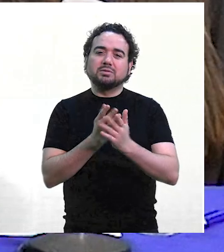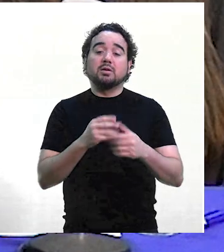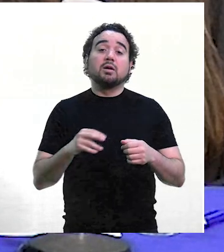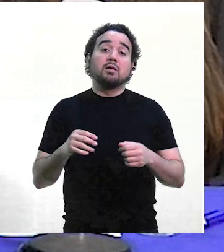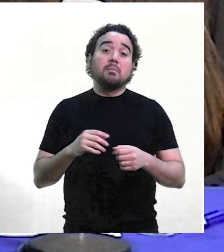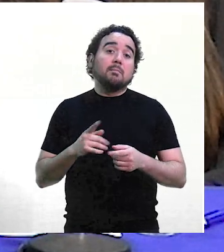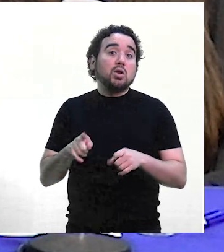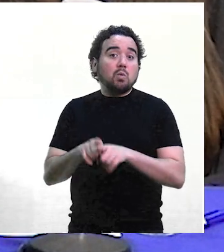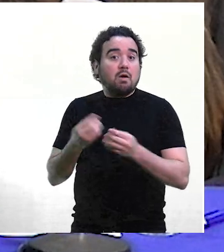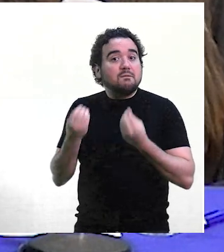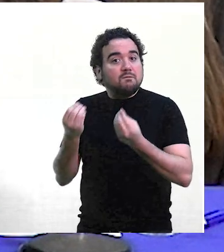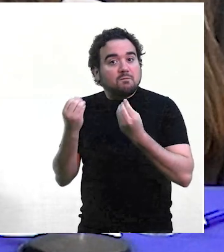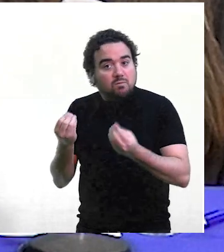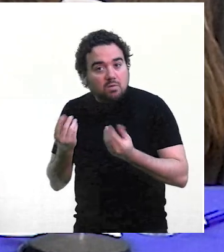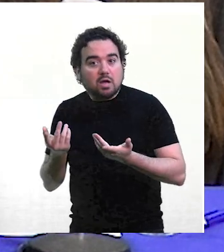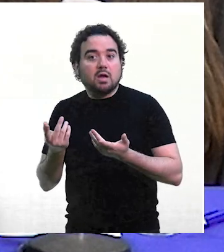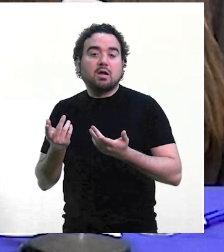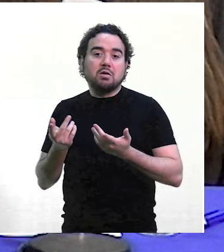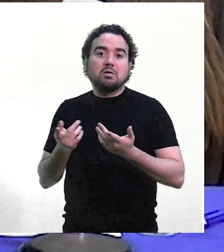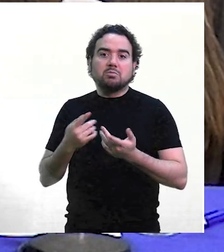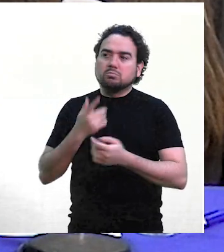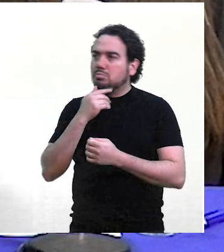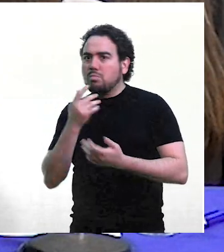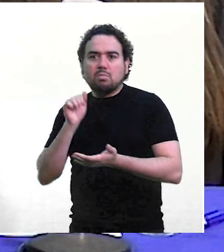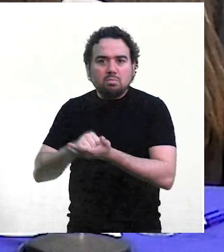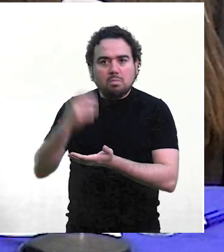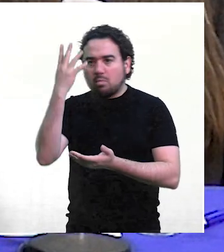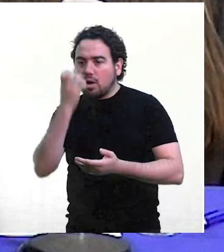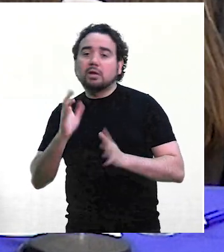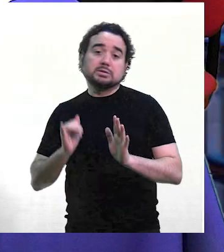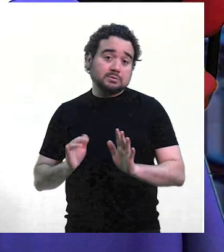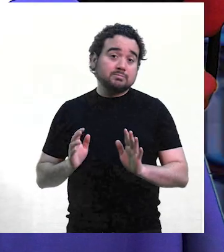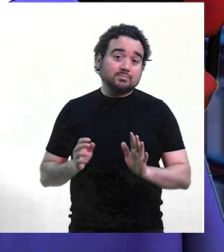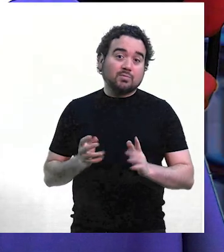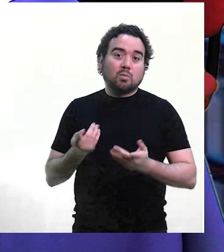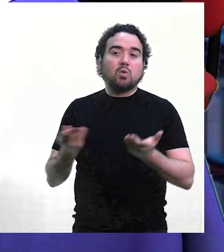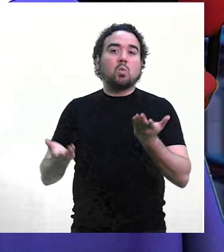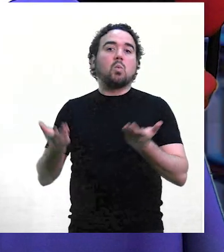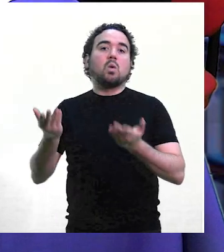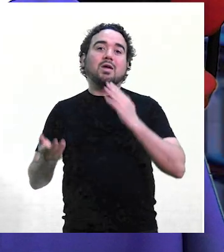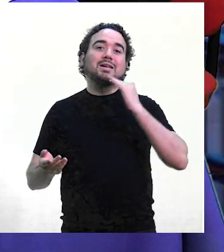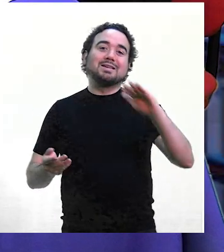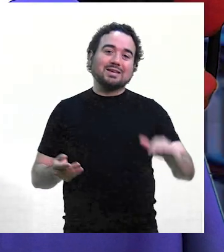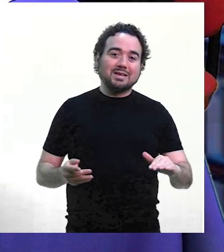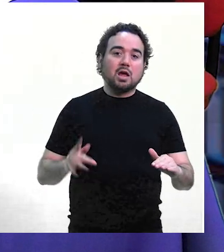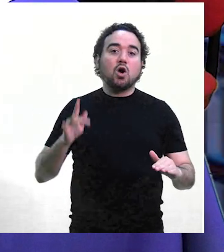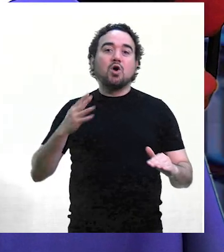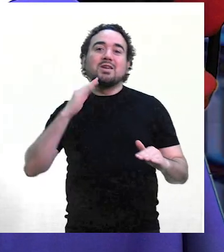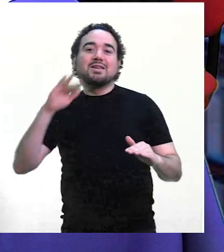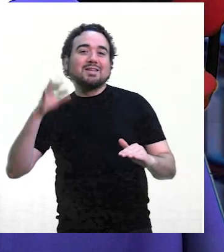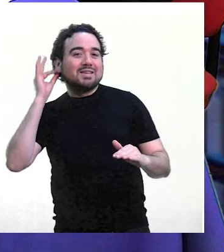son mixtos. Claro. Pero qué bueno que veamos que tenemos que dar esos golpes. Claro. Claro, no puedes comparar en igualdad de condiciones